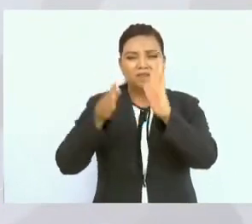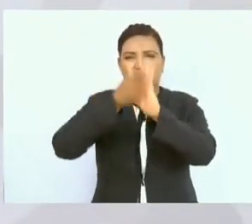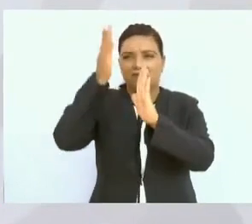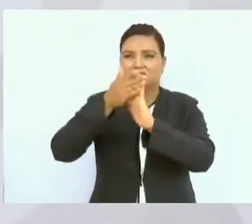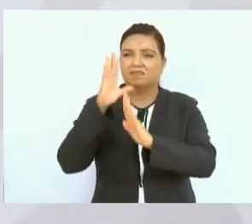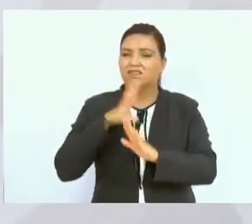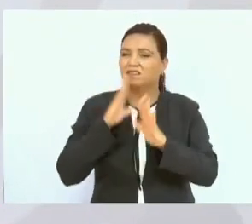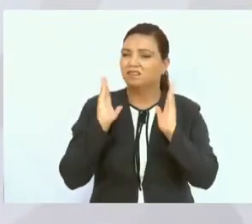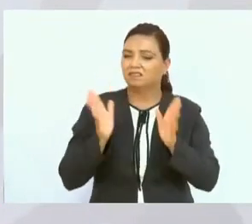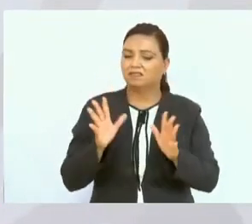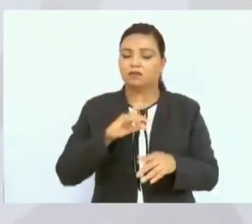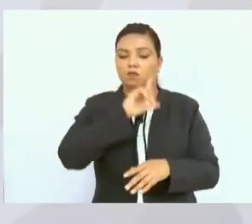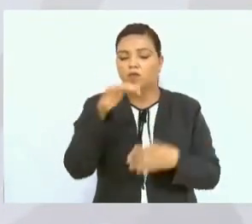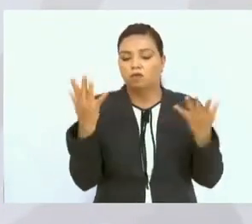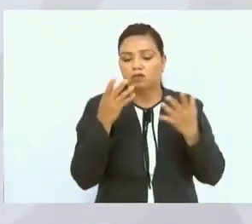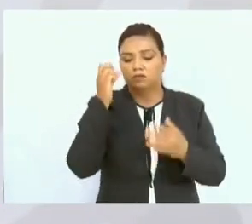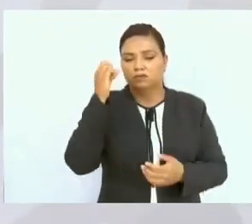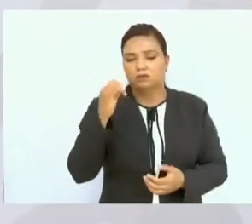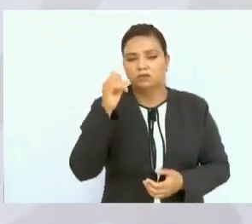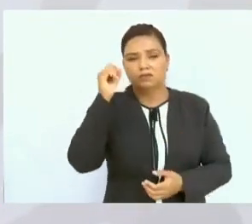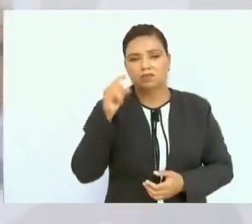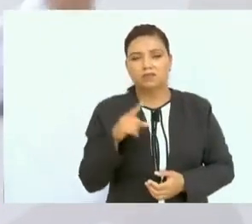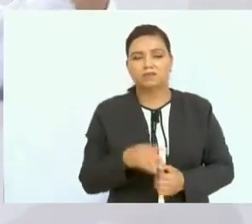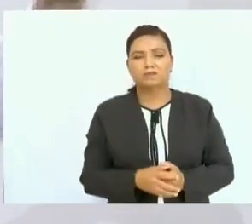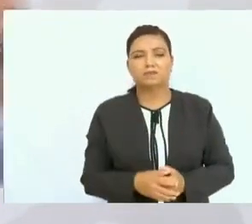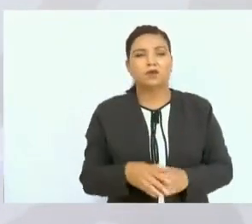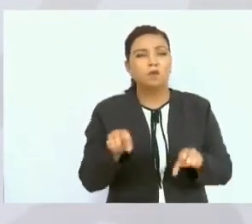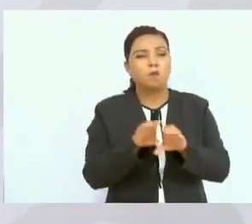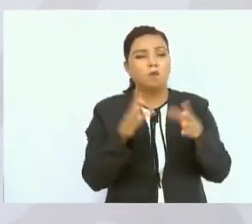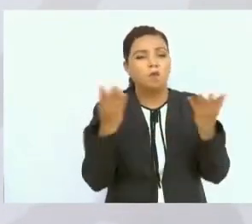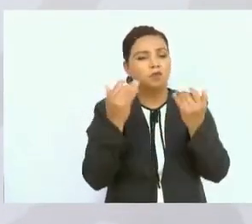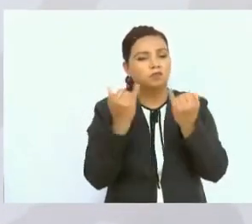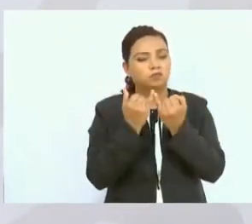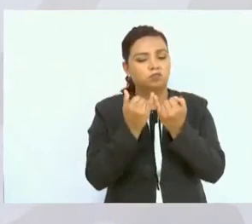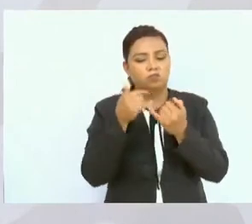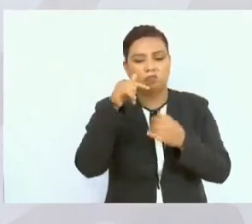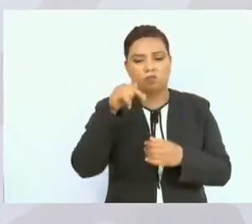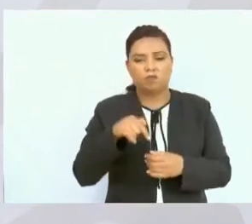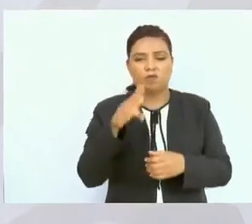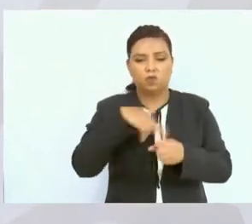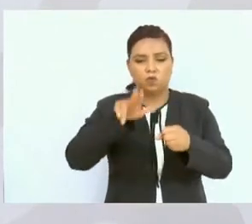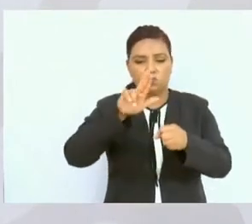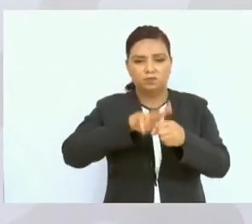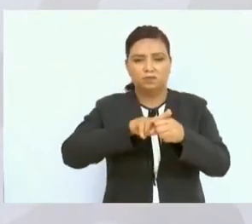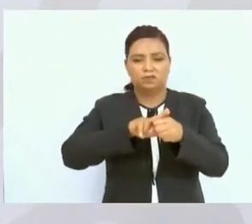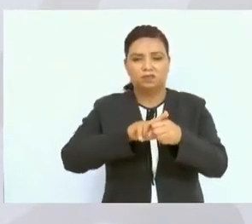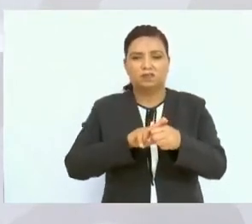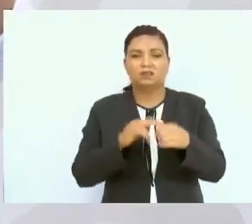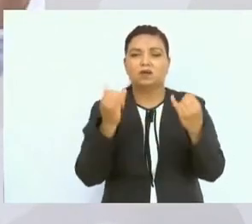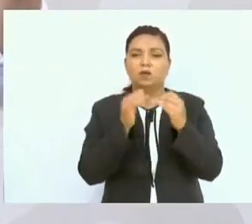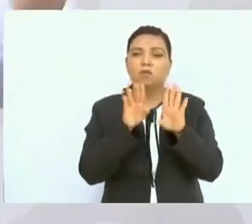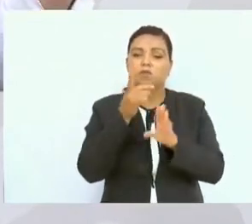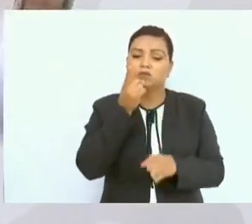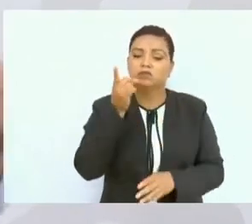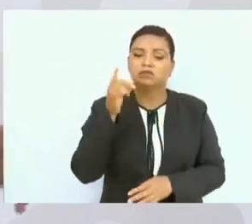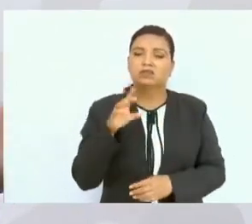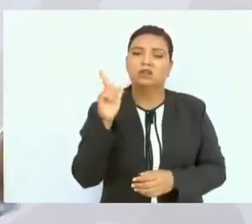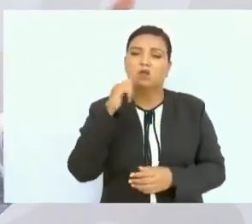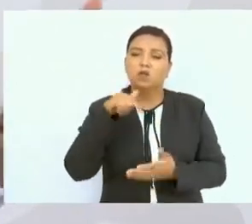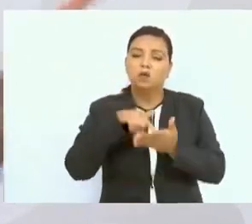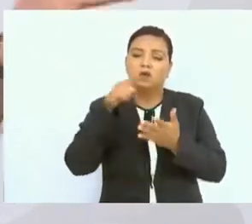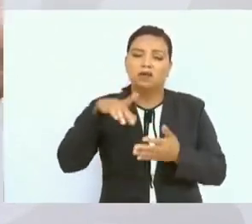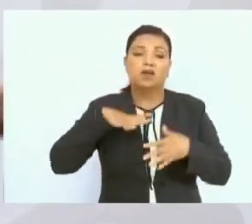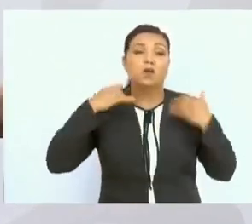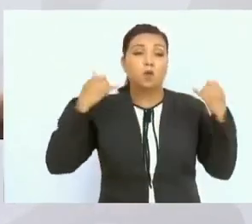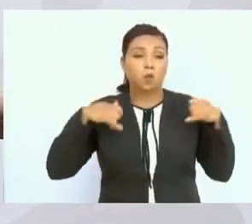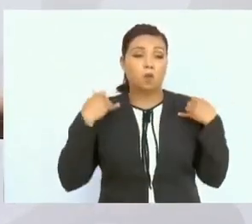existente y así lo vamos a hacer también como lo estamos haciendo en este hospital, que como se ha dicho aquí, es un